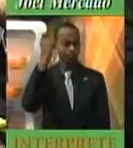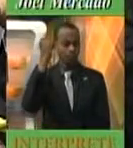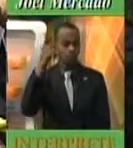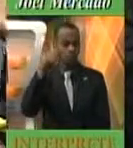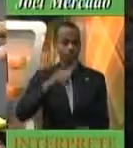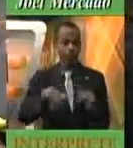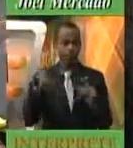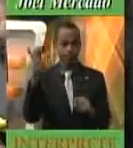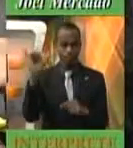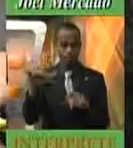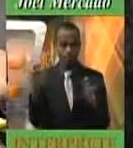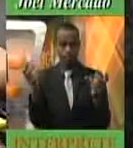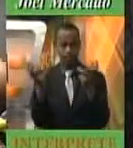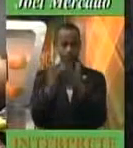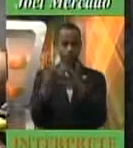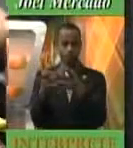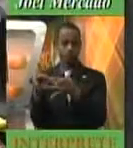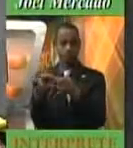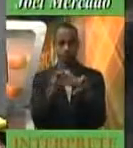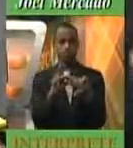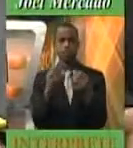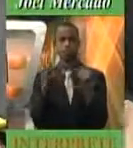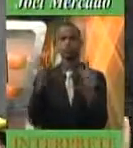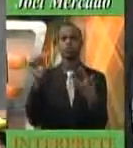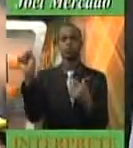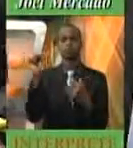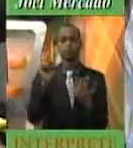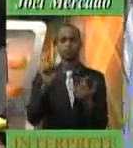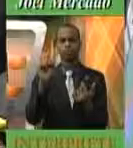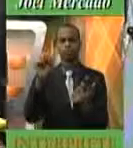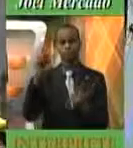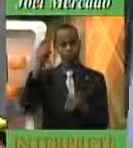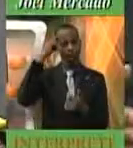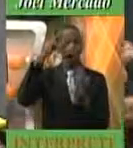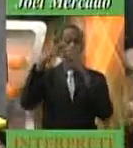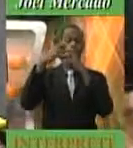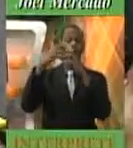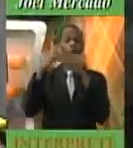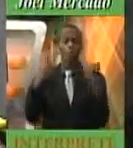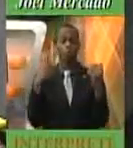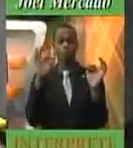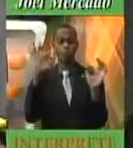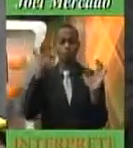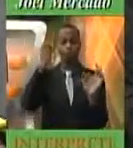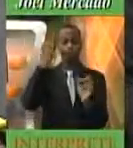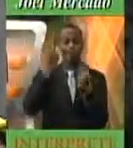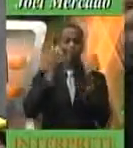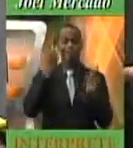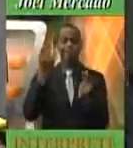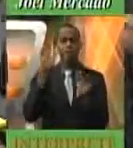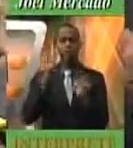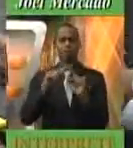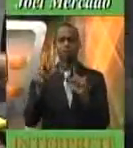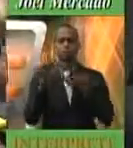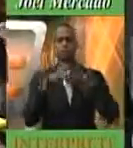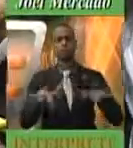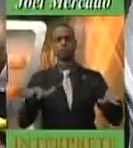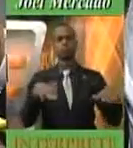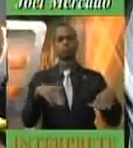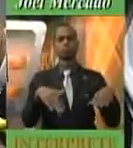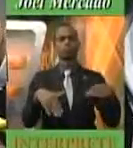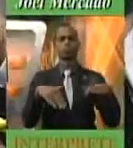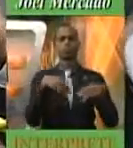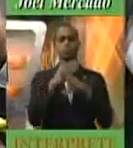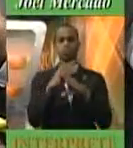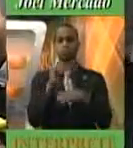relación, pero ¿cuántos cerebros no se te quedan privilegiados? Sí, sí, porque sí, la comunidad, sí, el entorno, la universidad no le dan